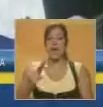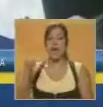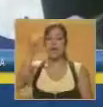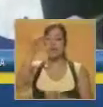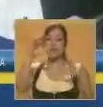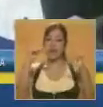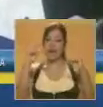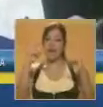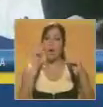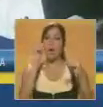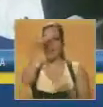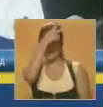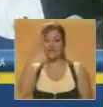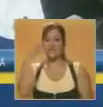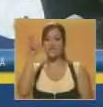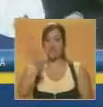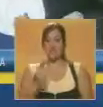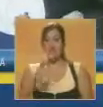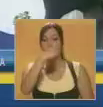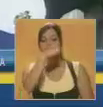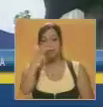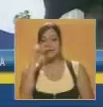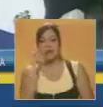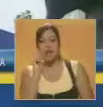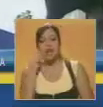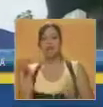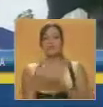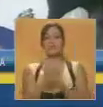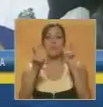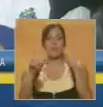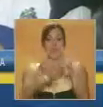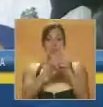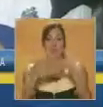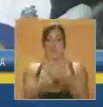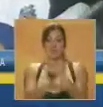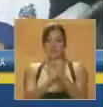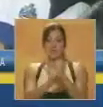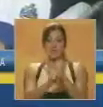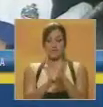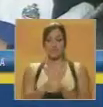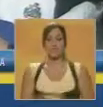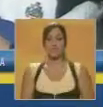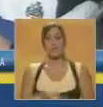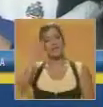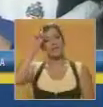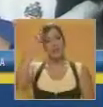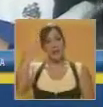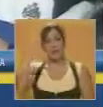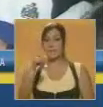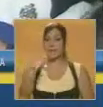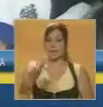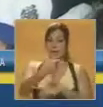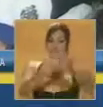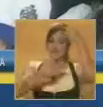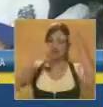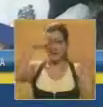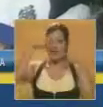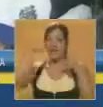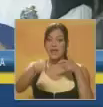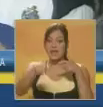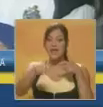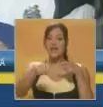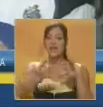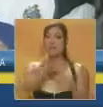conversando con el canciller de la República Nicolás Maduro sobre la nueva Ley Orgánica de trabajo recordemos que el primer mandatario nacional se